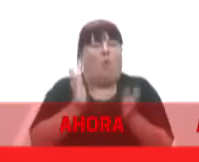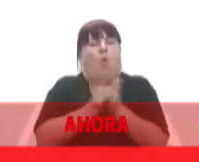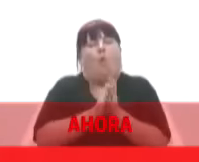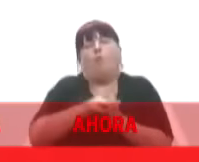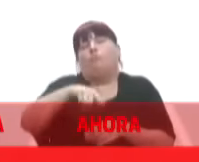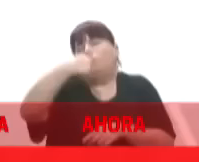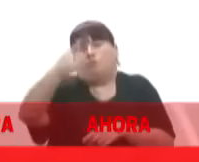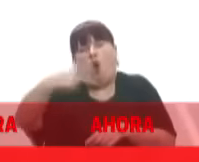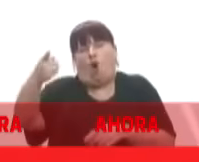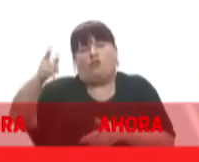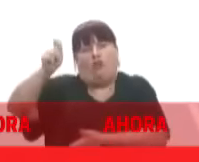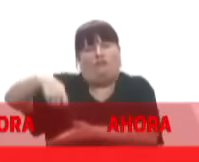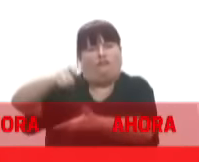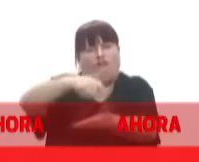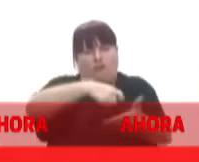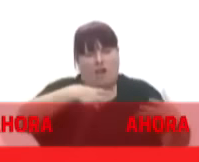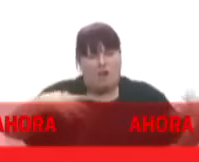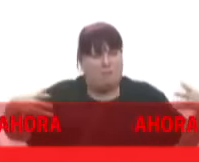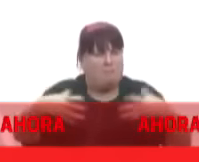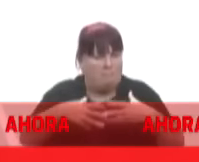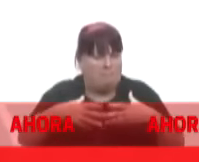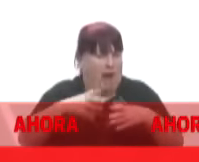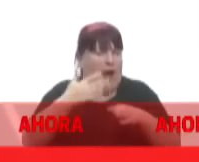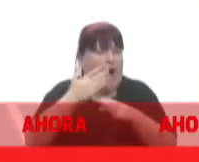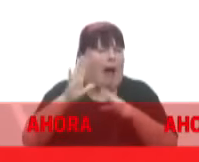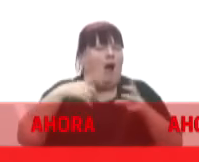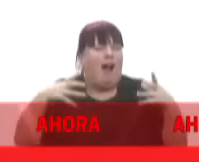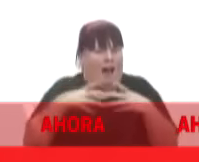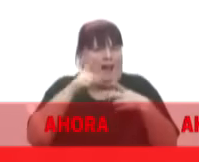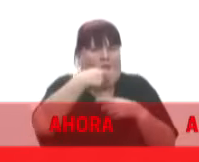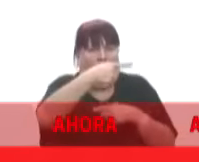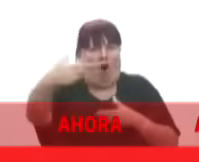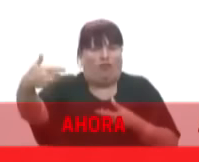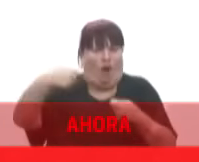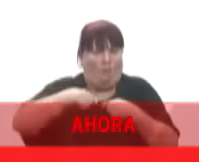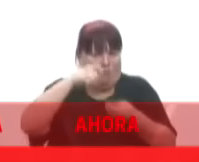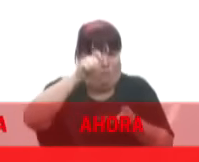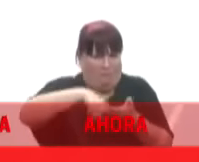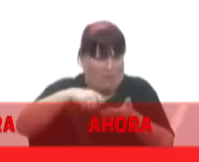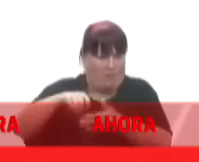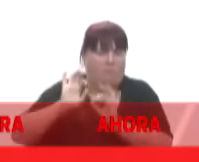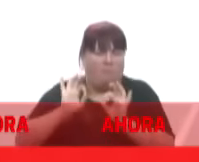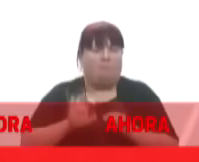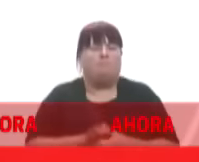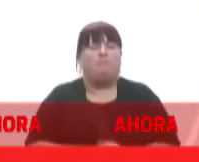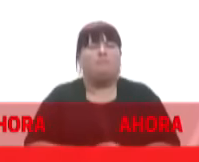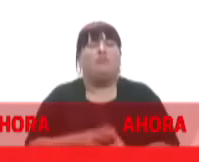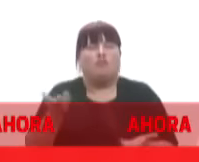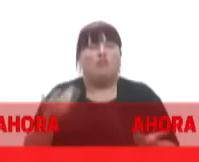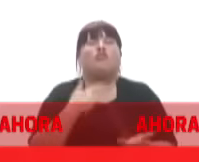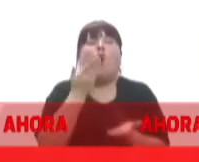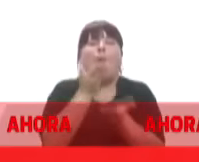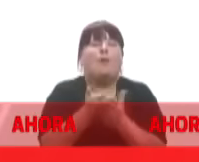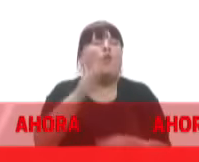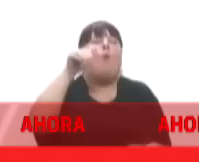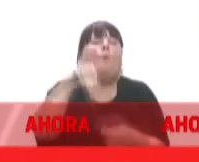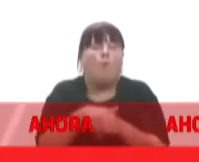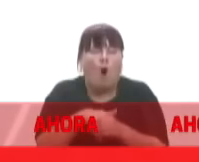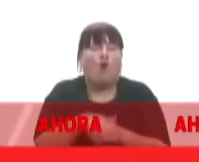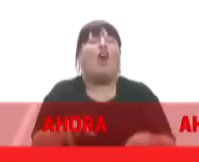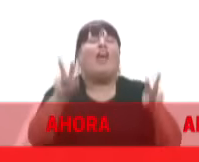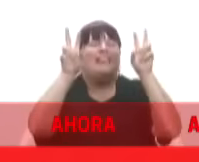otros firmantes más que hubo, más allá de todo lo que se me dijo. Primero, entonces, lo de la libertad de avanza no se da que atención se a lo que proponen